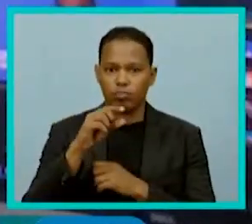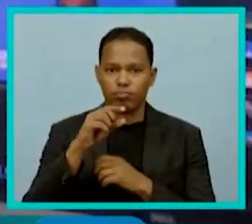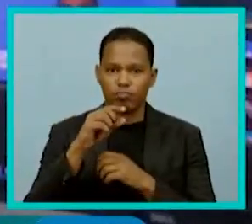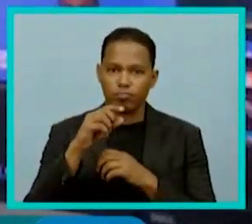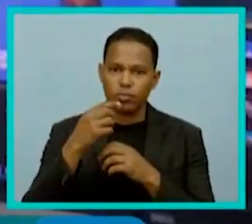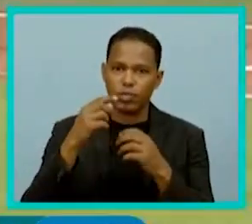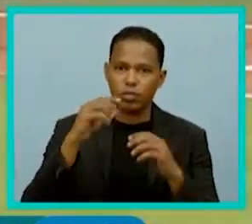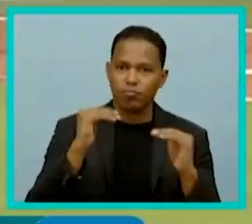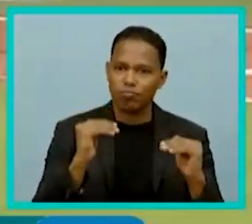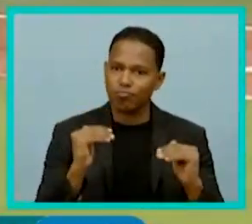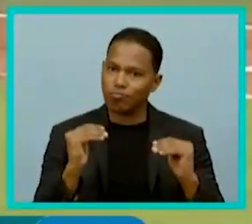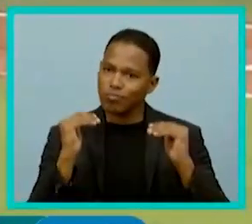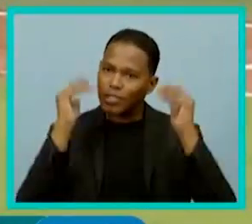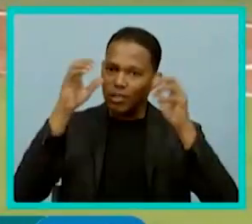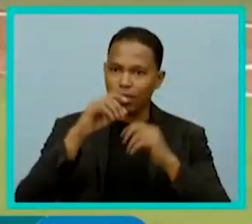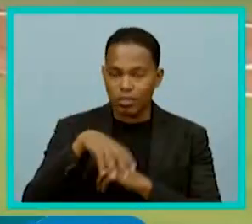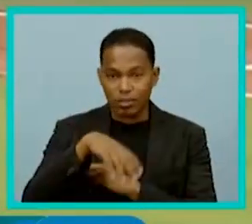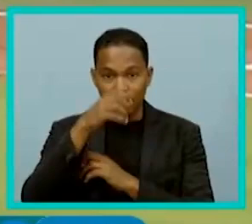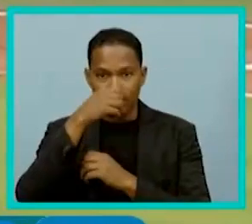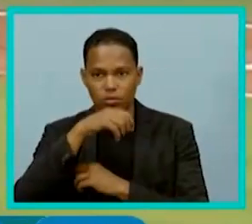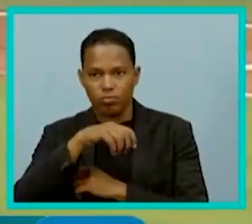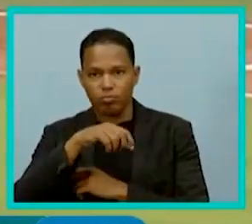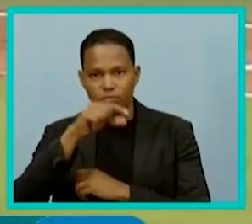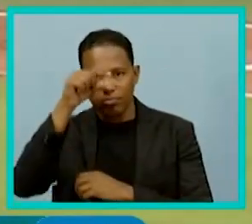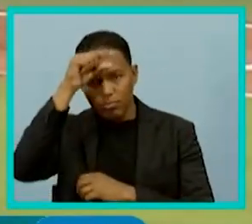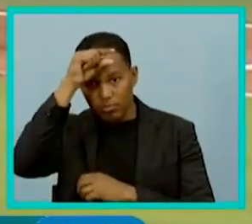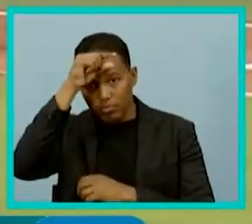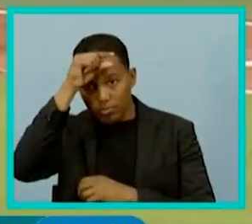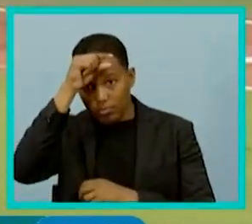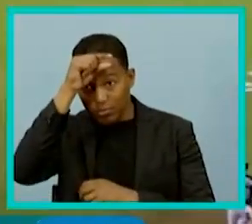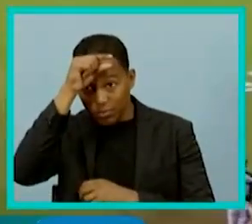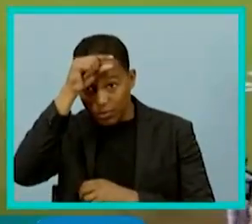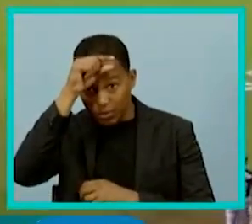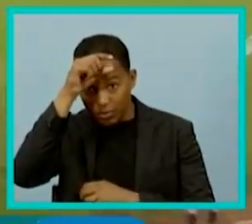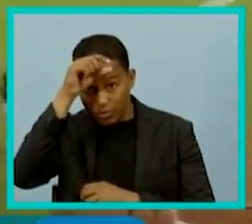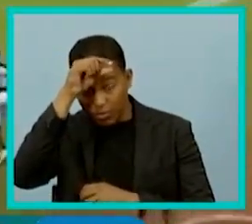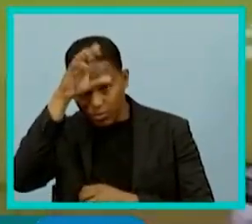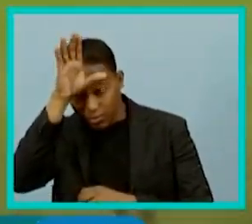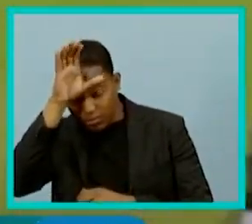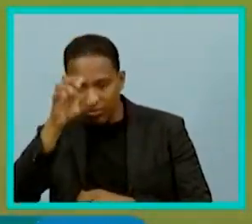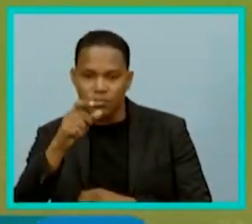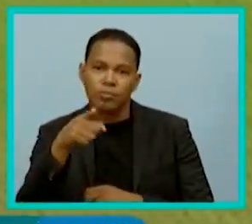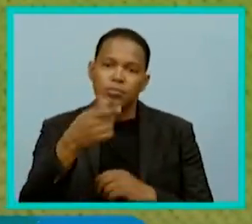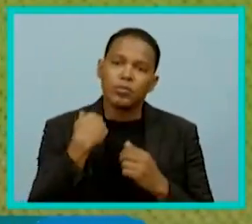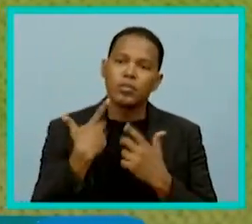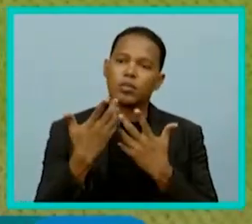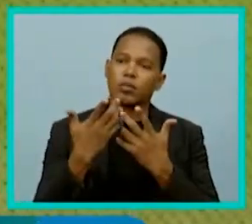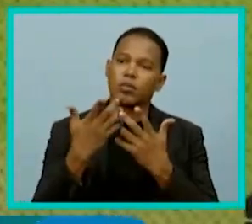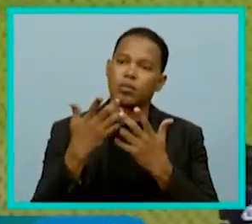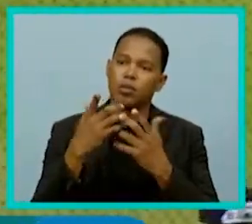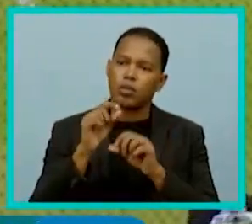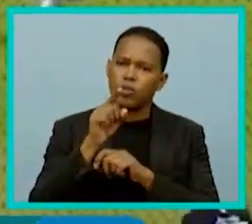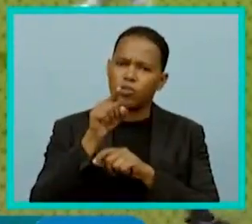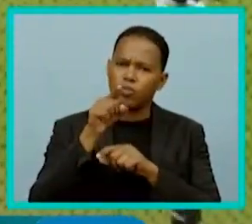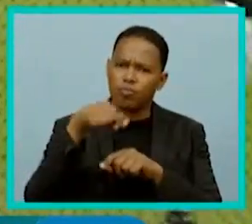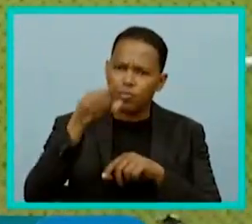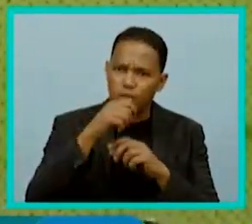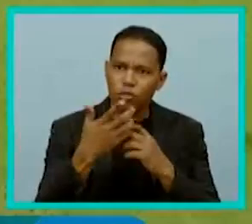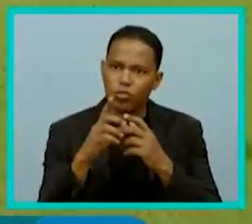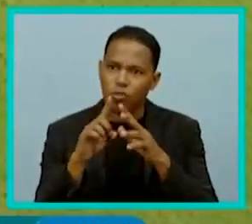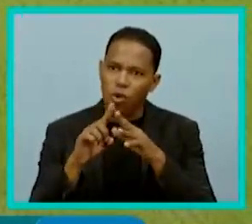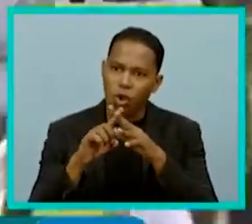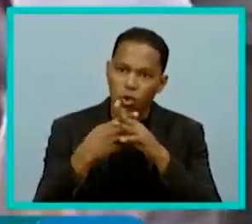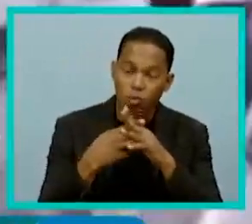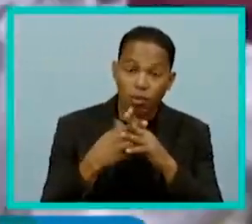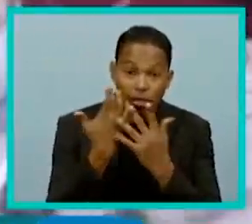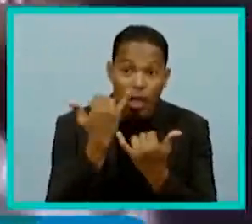nacionales de la liga Dominicana de béisbol tienen canal oficial para transmitir sus partidos para la temporada que inicia a partir de este